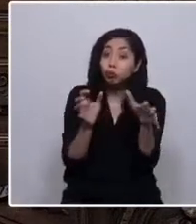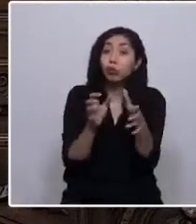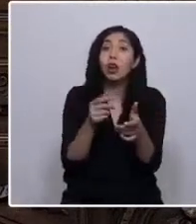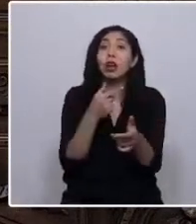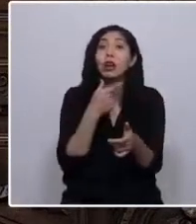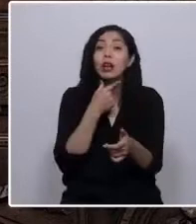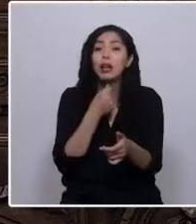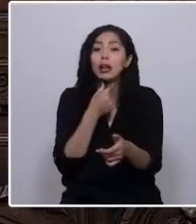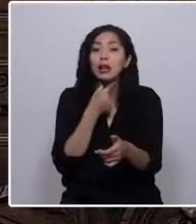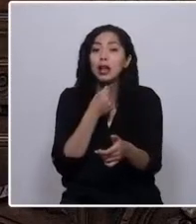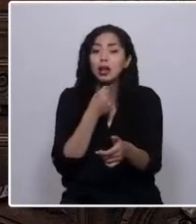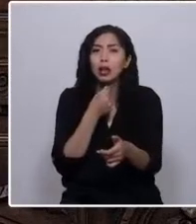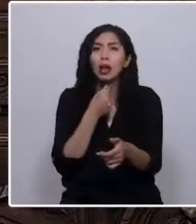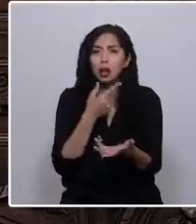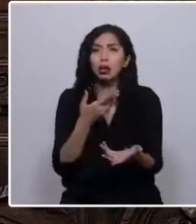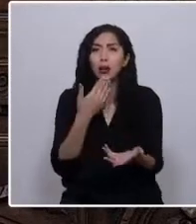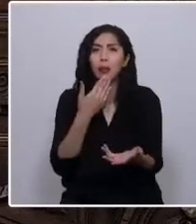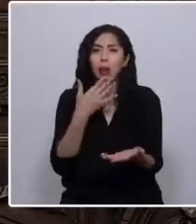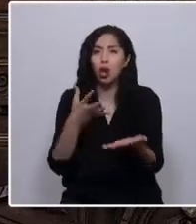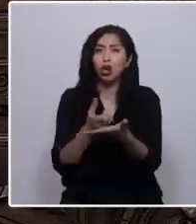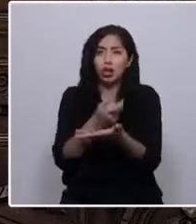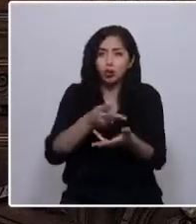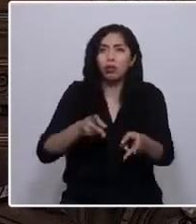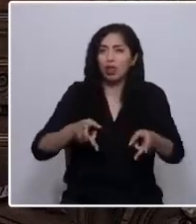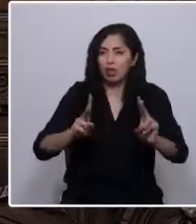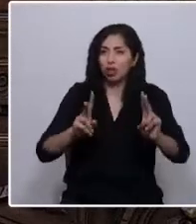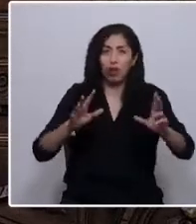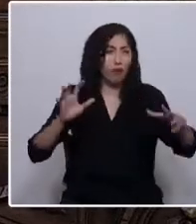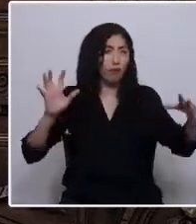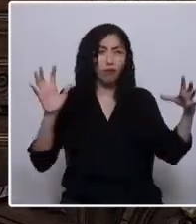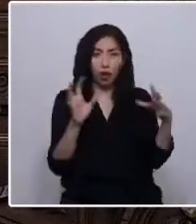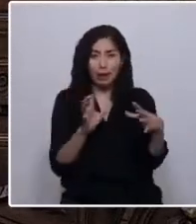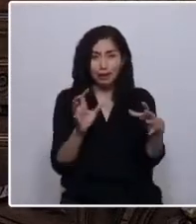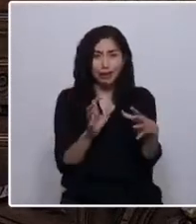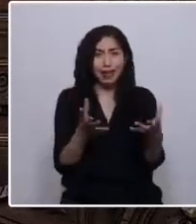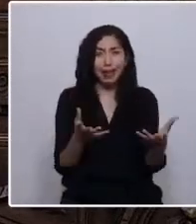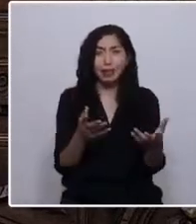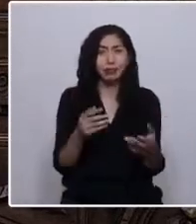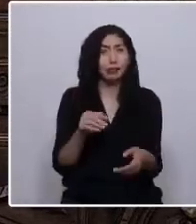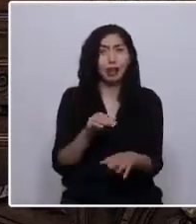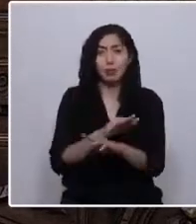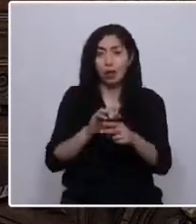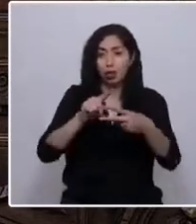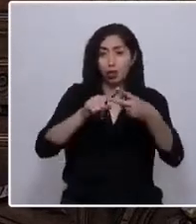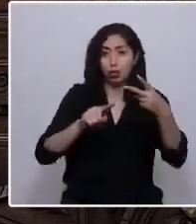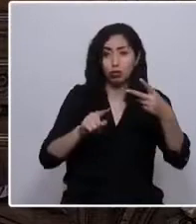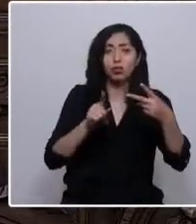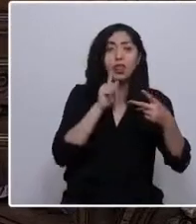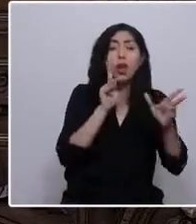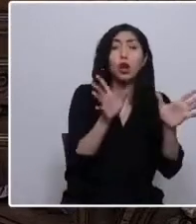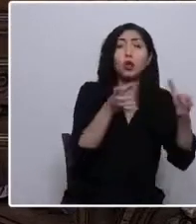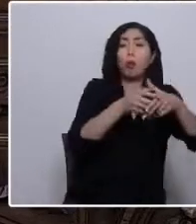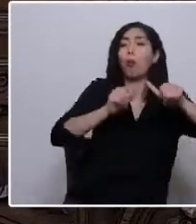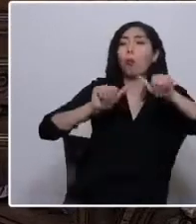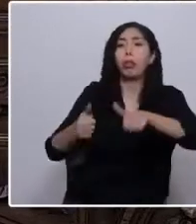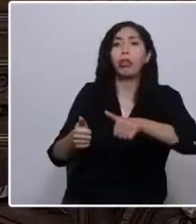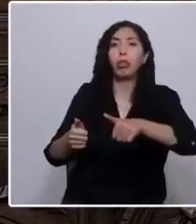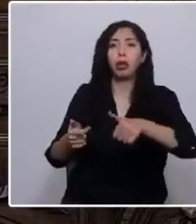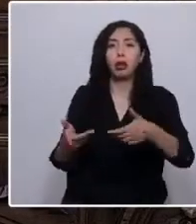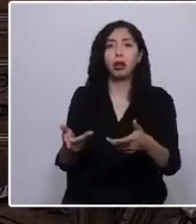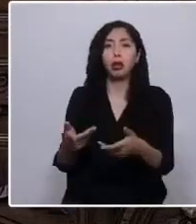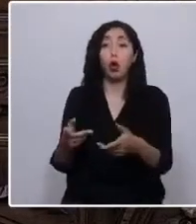sus legítimos derechos. La violencia termina de dos maneras. Un grupo triunfa sobre el otro e impone sus